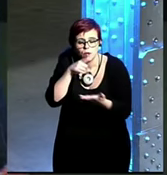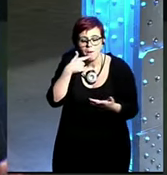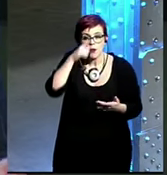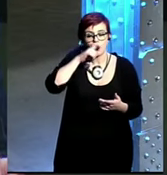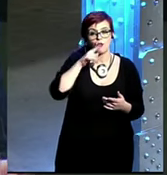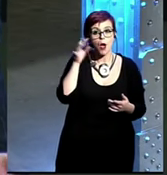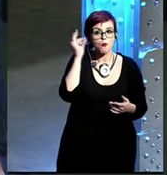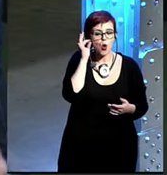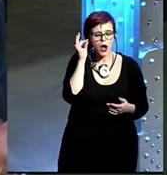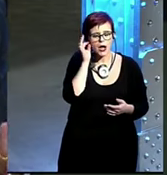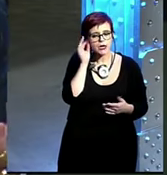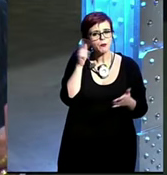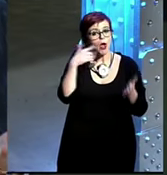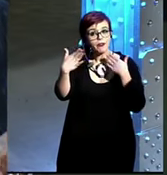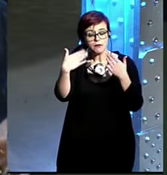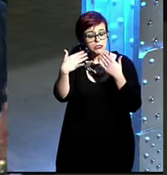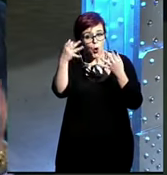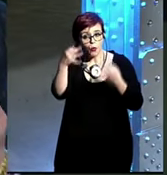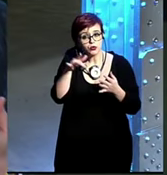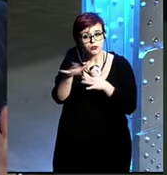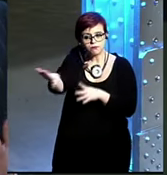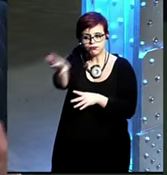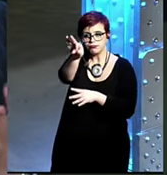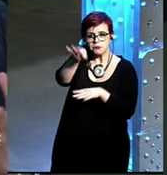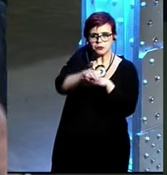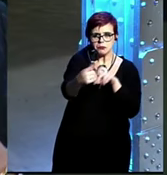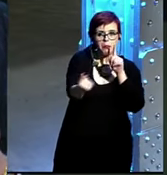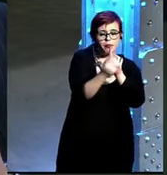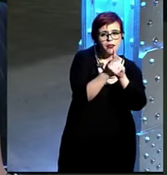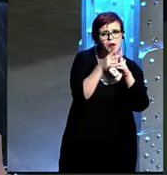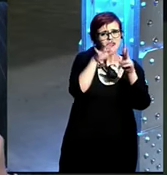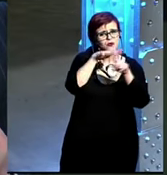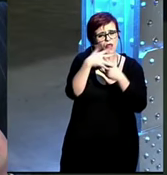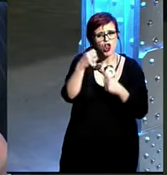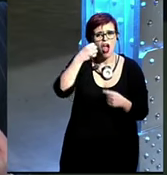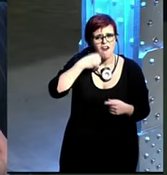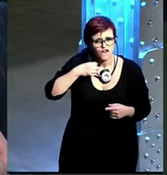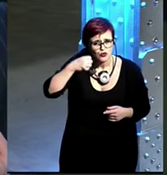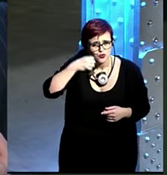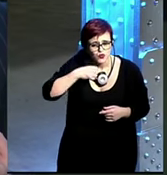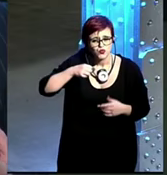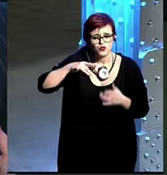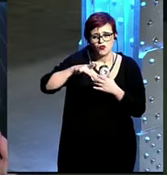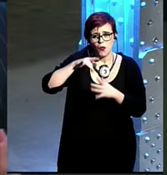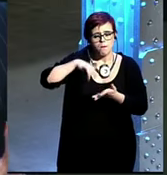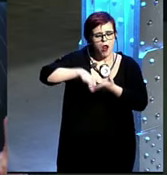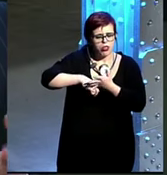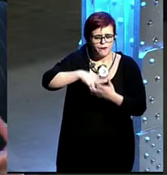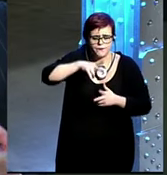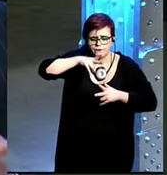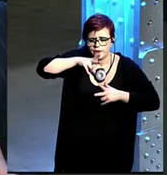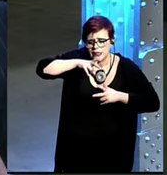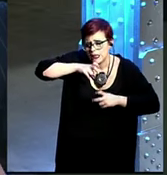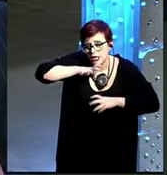que entrevisté en cuanto la seleccionaron. Estaba en una relación de abuso con un marido terrible. Ella declaraba